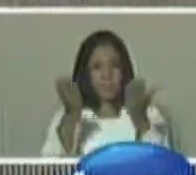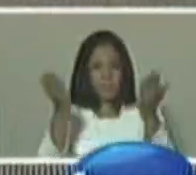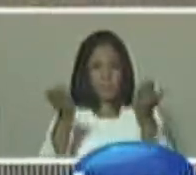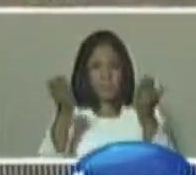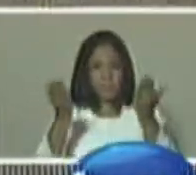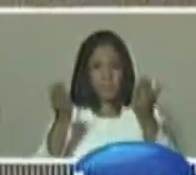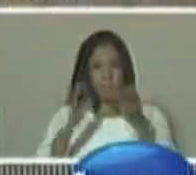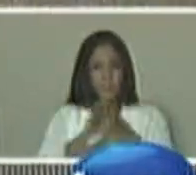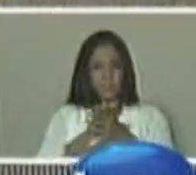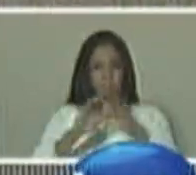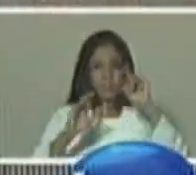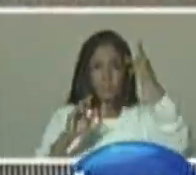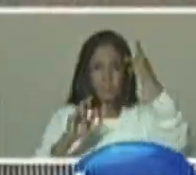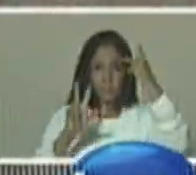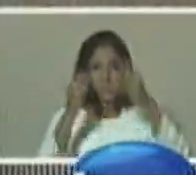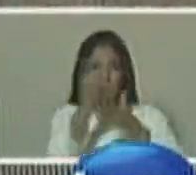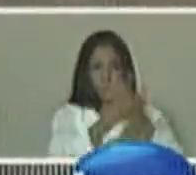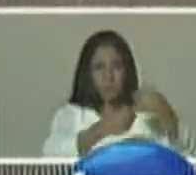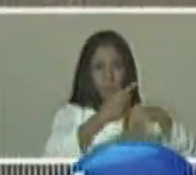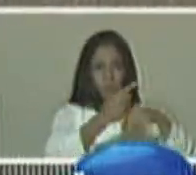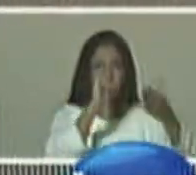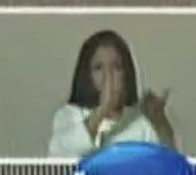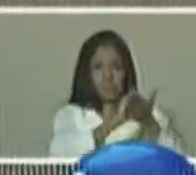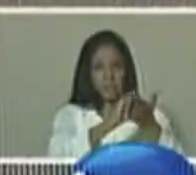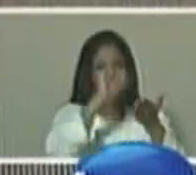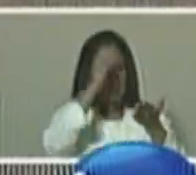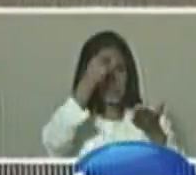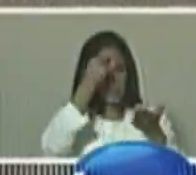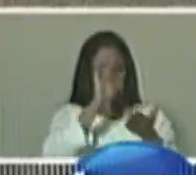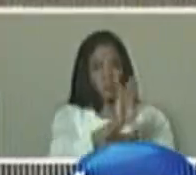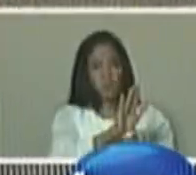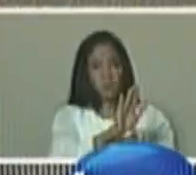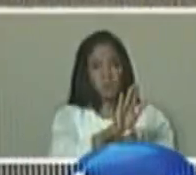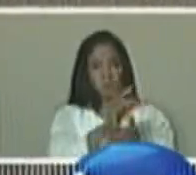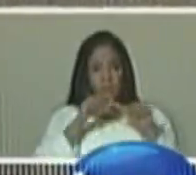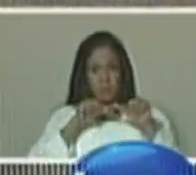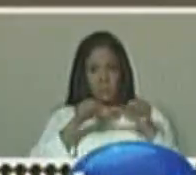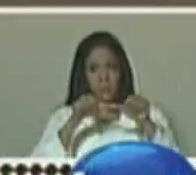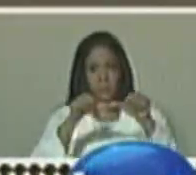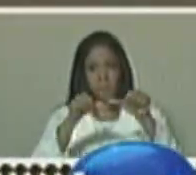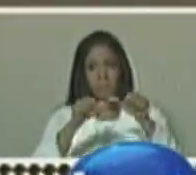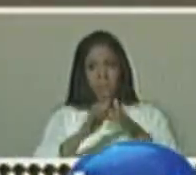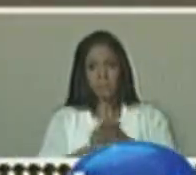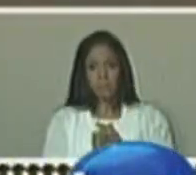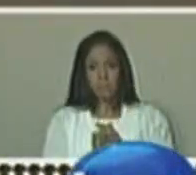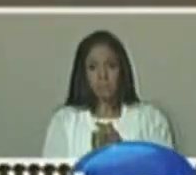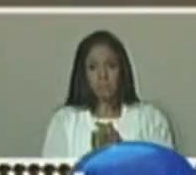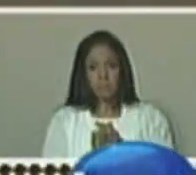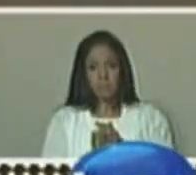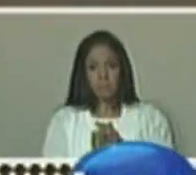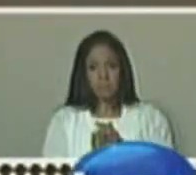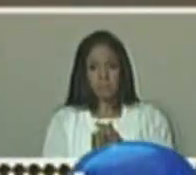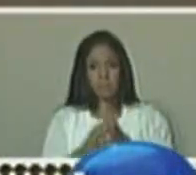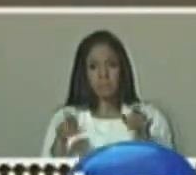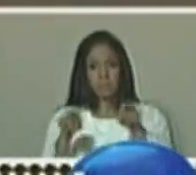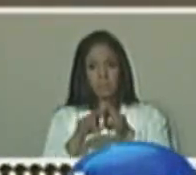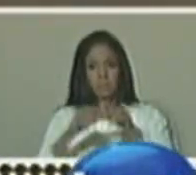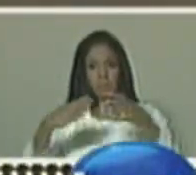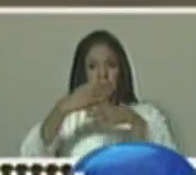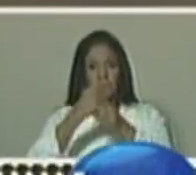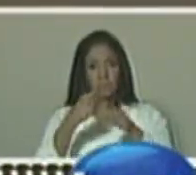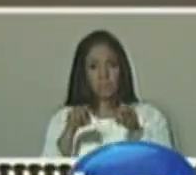que no solo se queden en su gobierno, que sean de continuidad. Además de